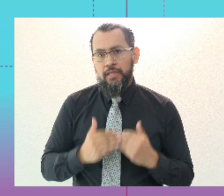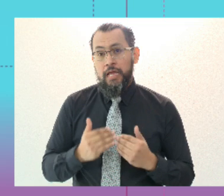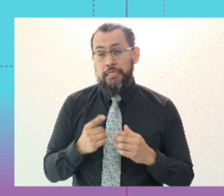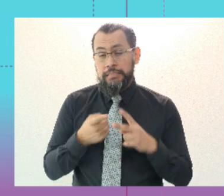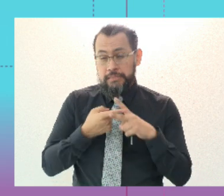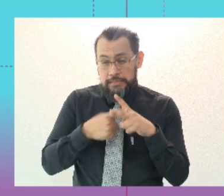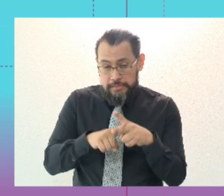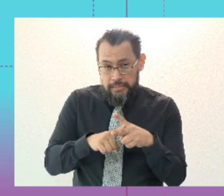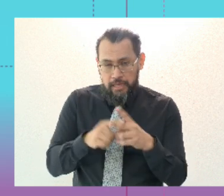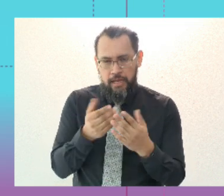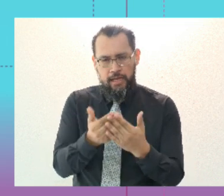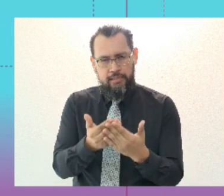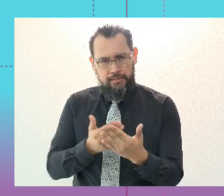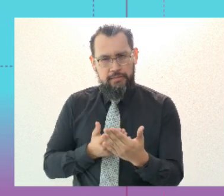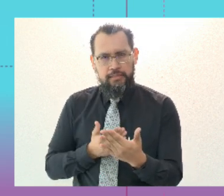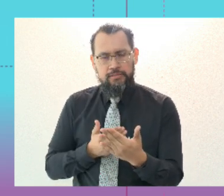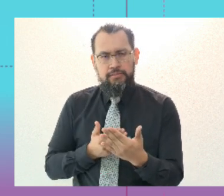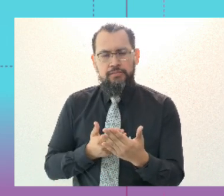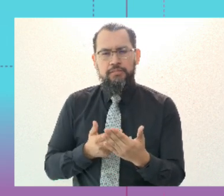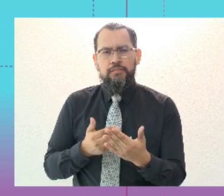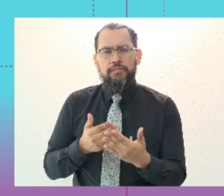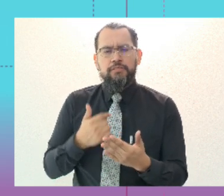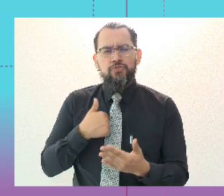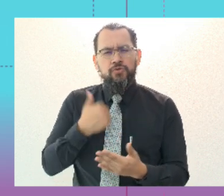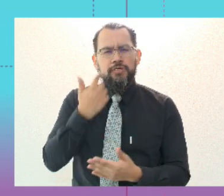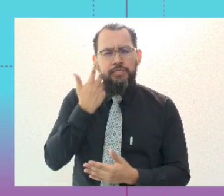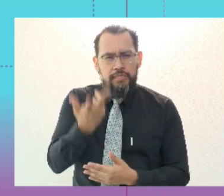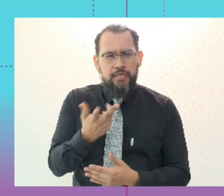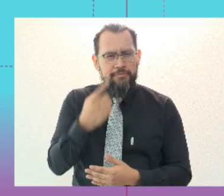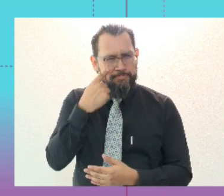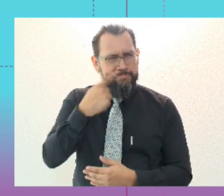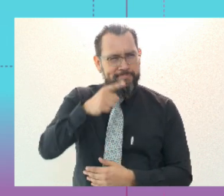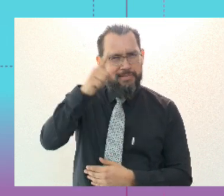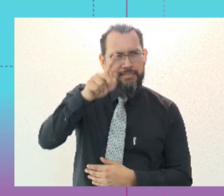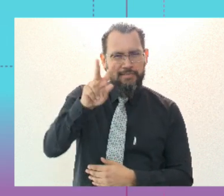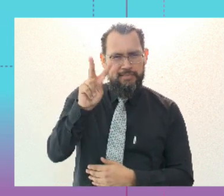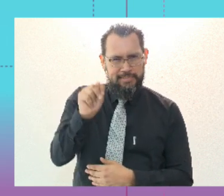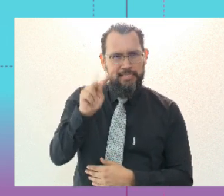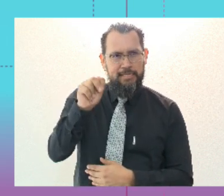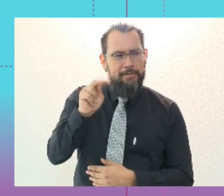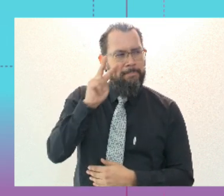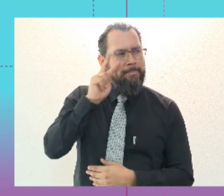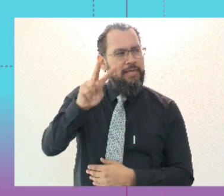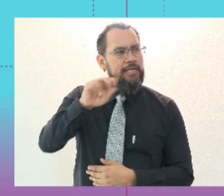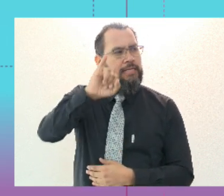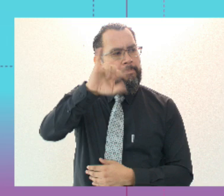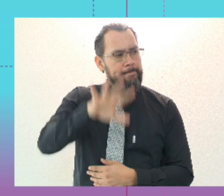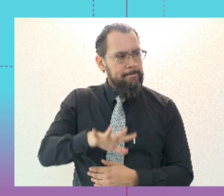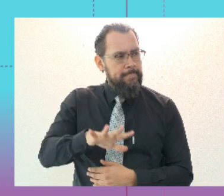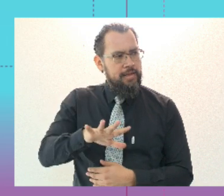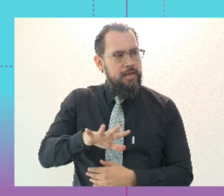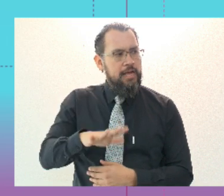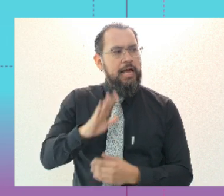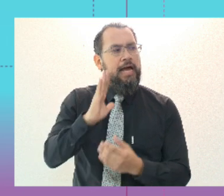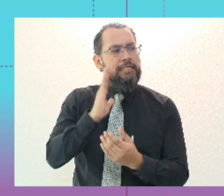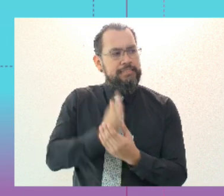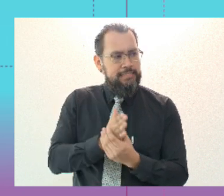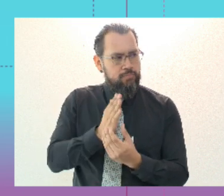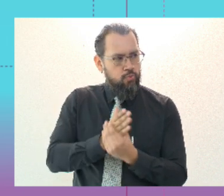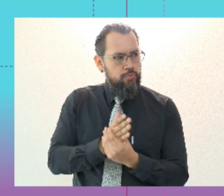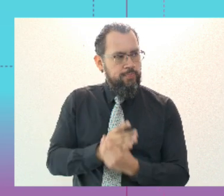charla, a mí me gustaría que viéramos en los televisores y veamos una imagen de los archivos.